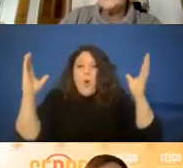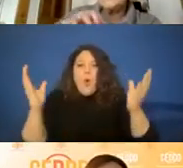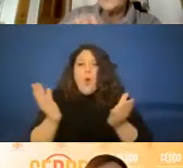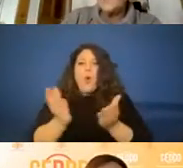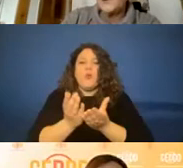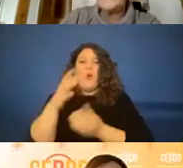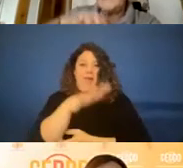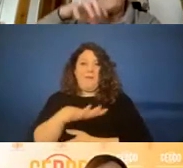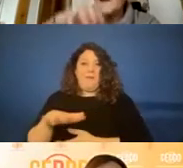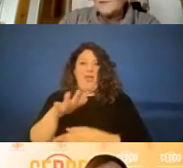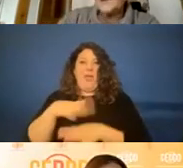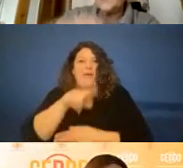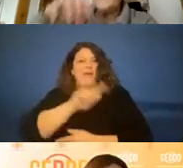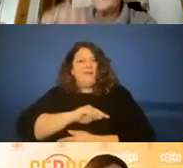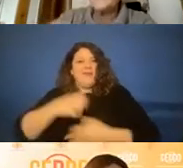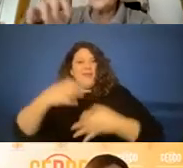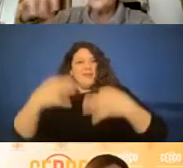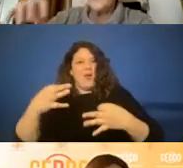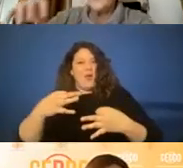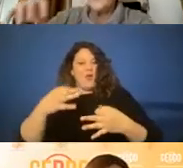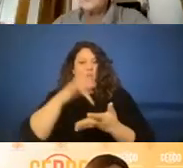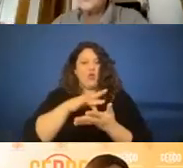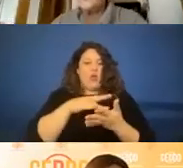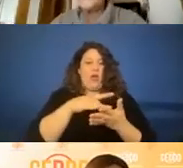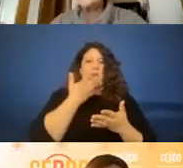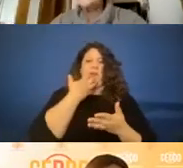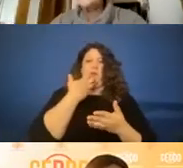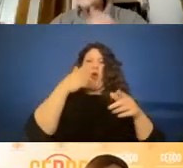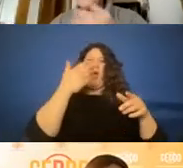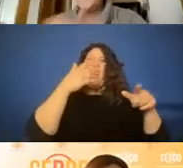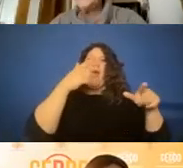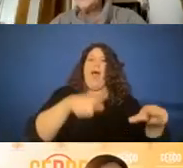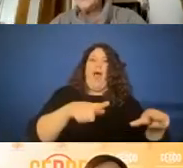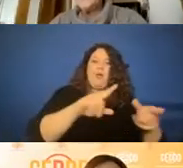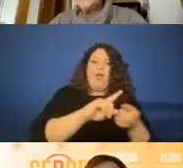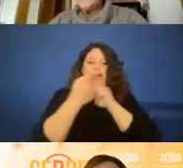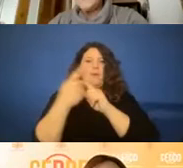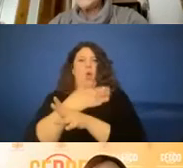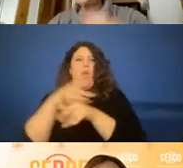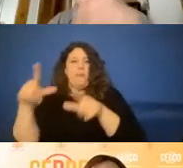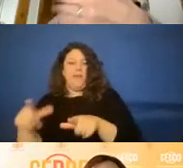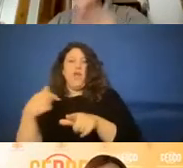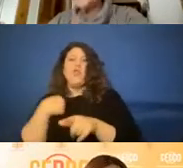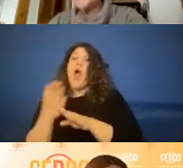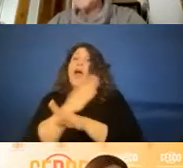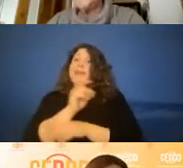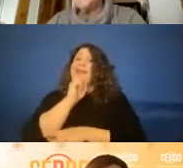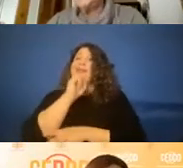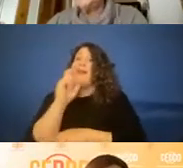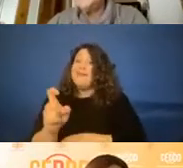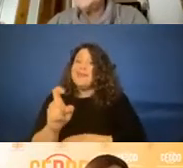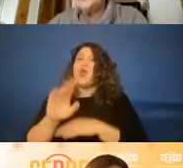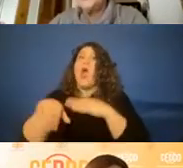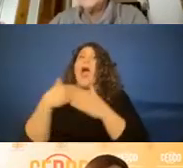sintiendo seguro en el paso de un espacio a otro y voy anticipando hasta que llega